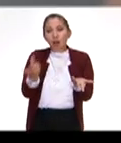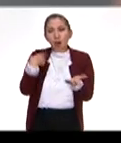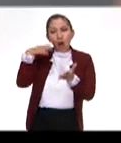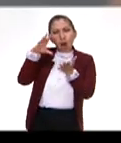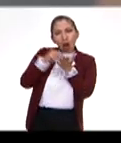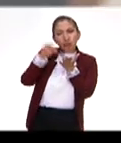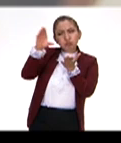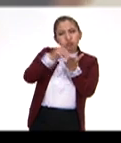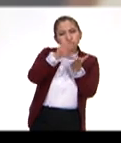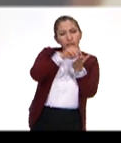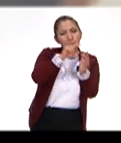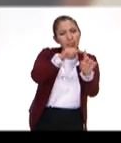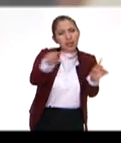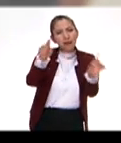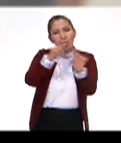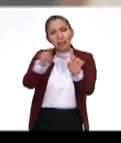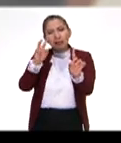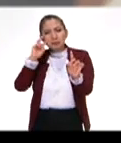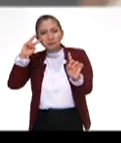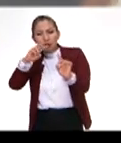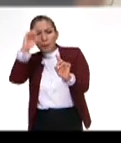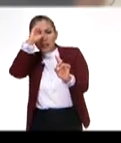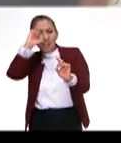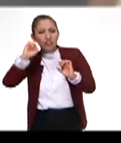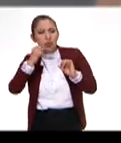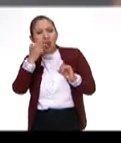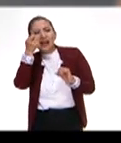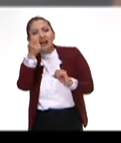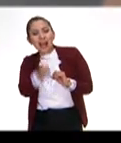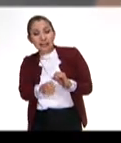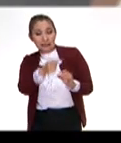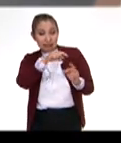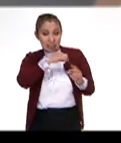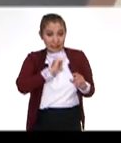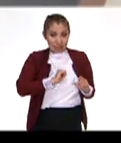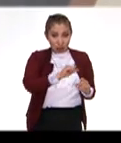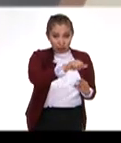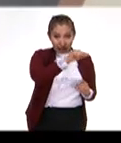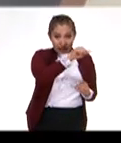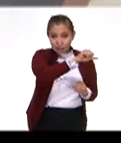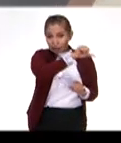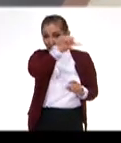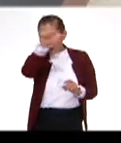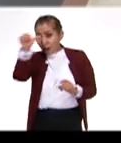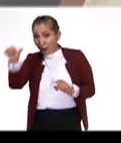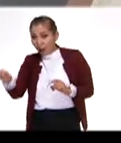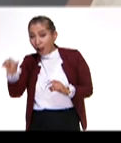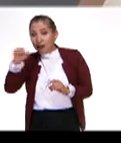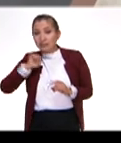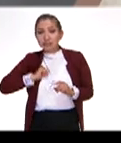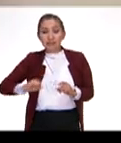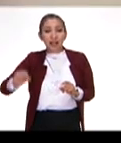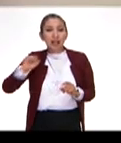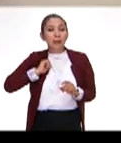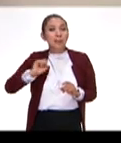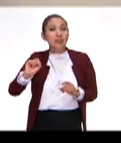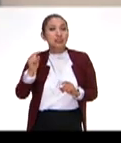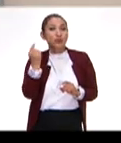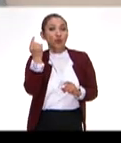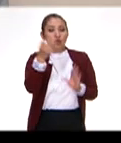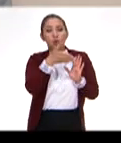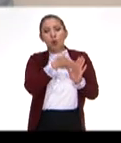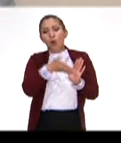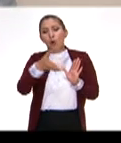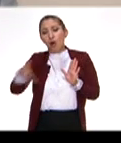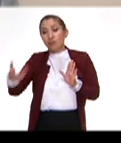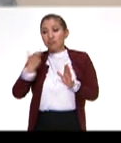antologan, se acumulan una serie de visiones sobre Chihuahua que van desde el siglo XVI hasta el siglo XXI